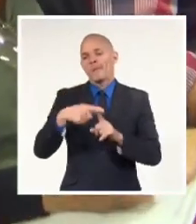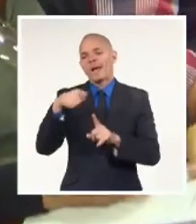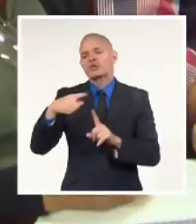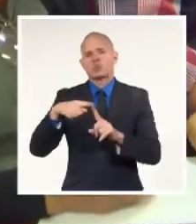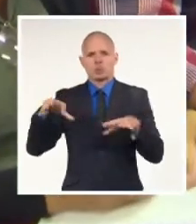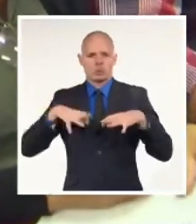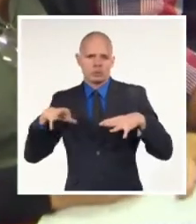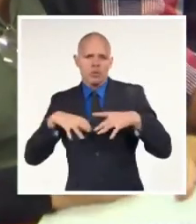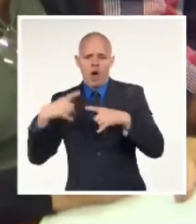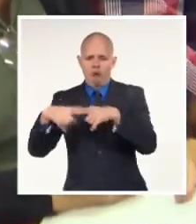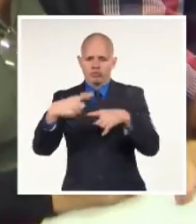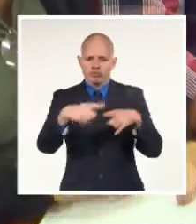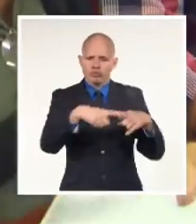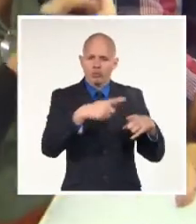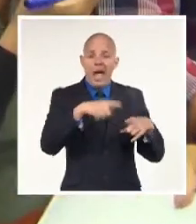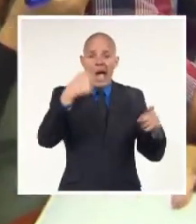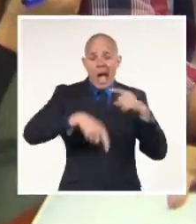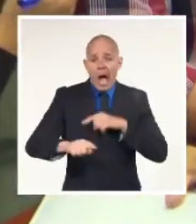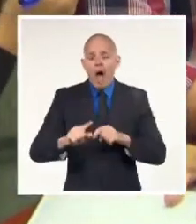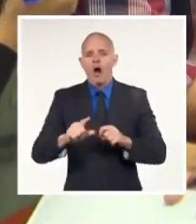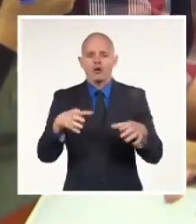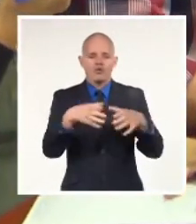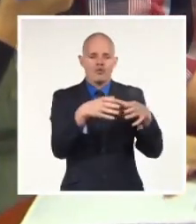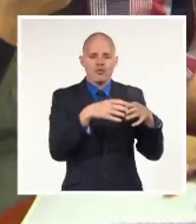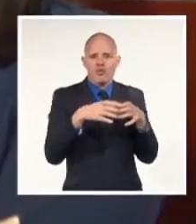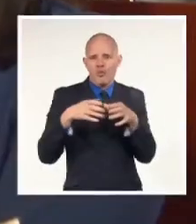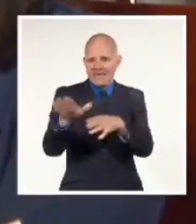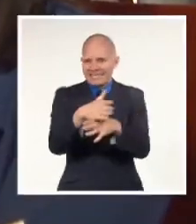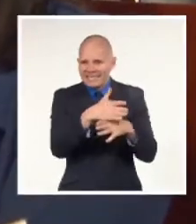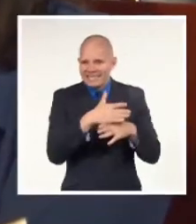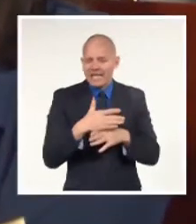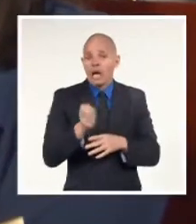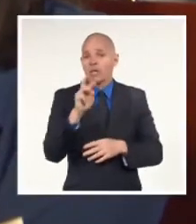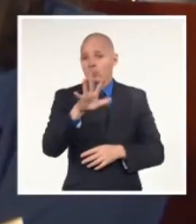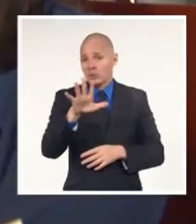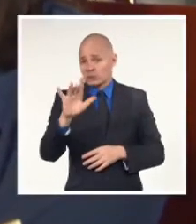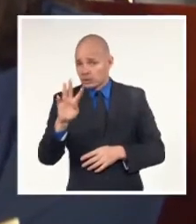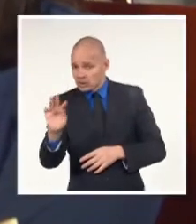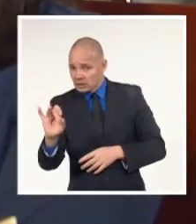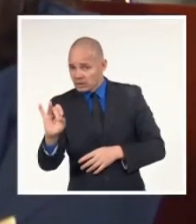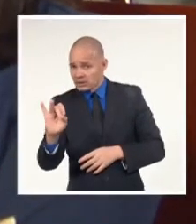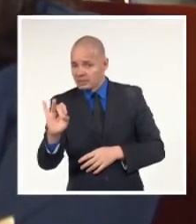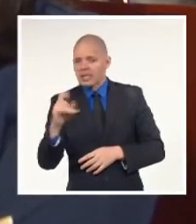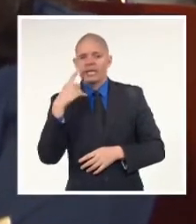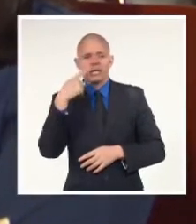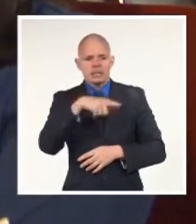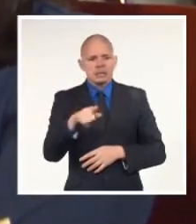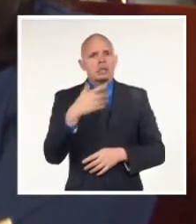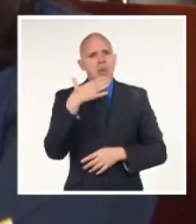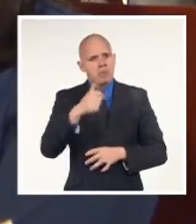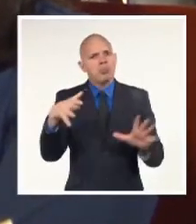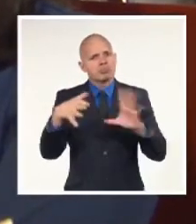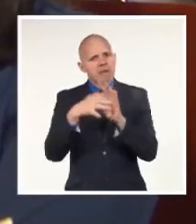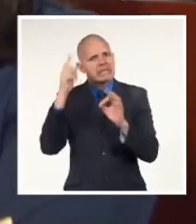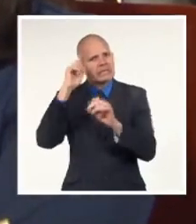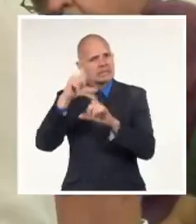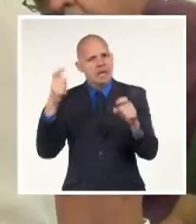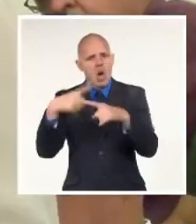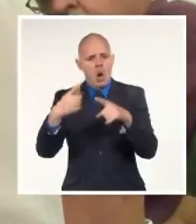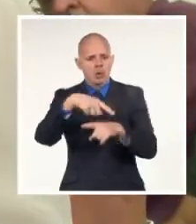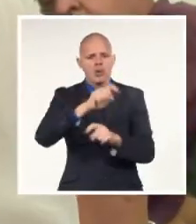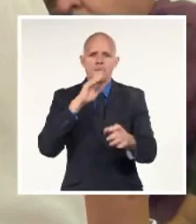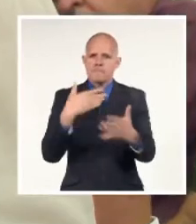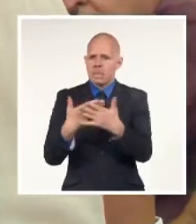los 347 nuevos actores de la economía en el desarrollo se conjugan con el potencial científico y los lazos entre las empresas,